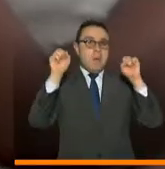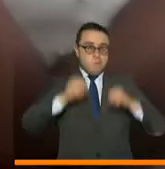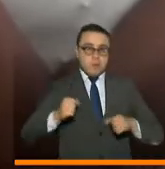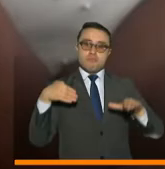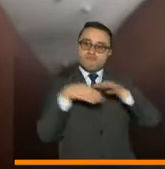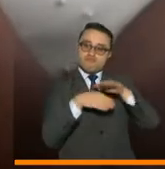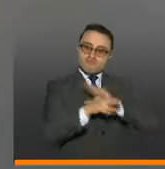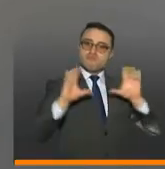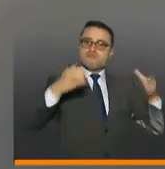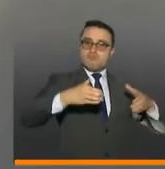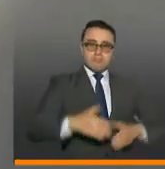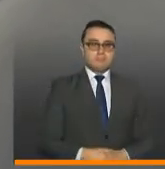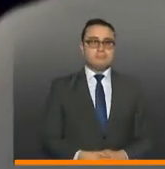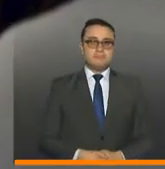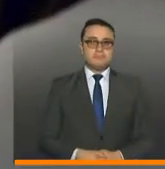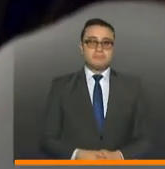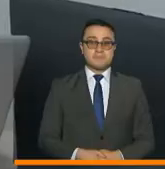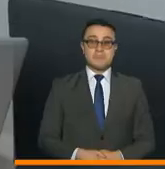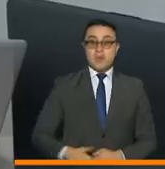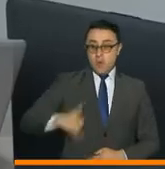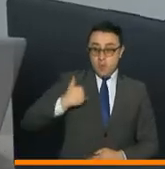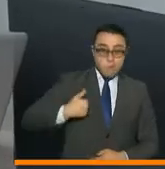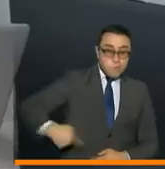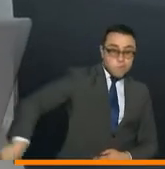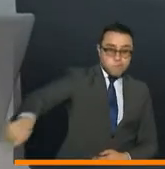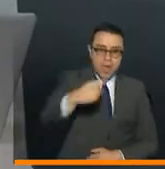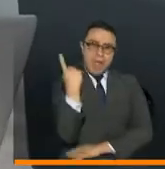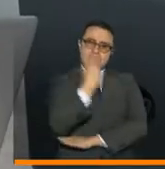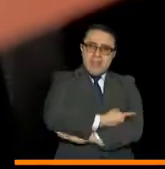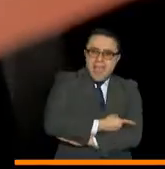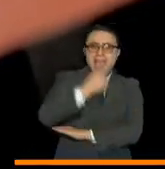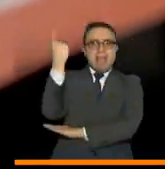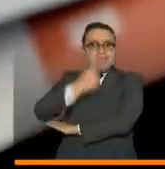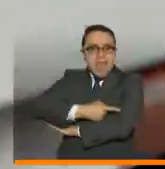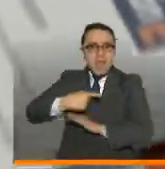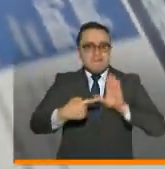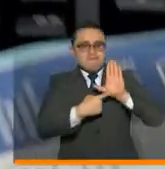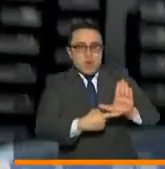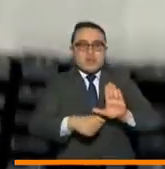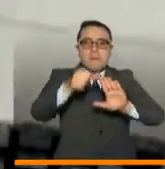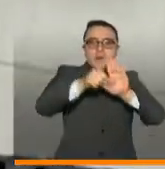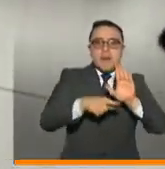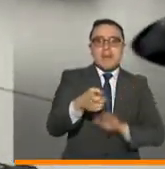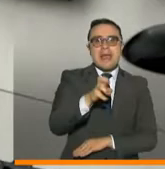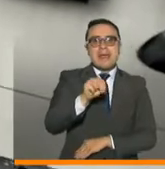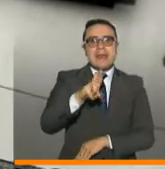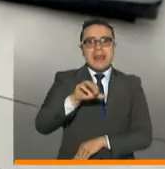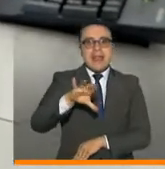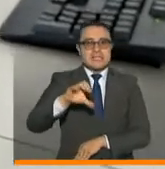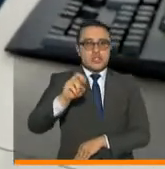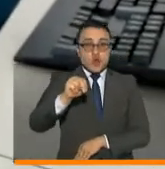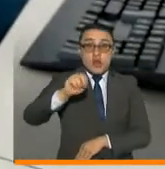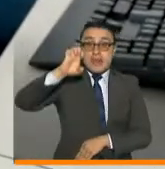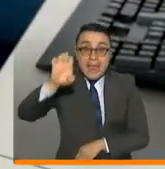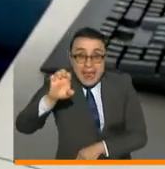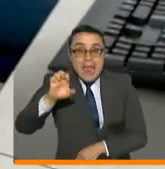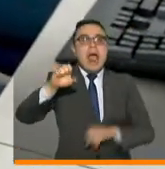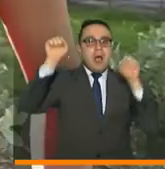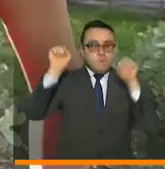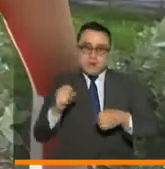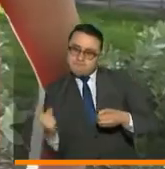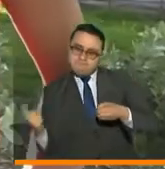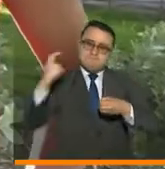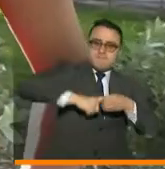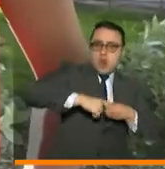Adelantamos jornadas con los jóvenes de San Andrés y Providencia para que conozcan el programa Generación E y puedan acceder y permanecer en la educación